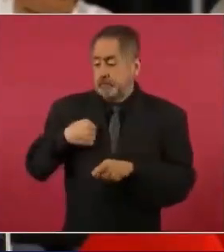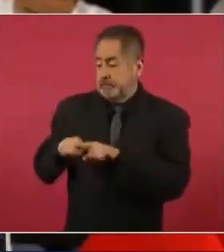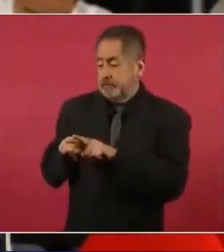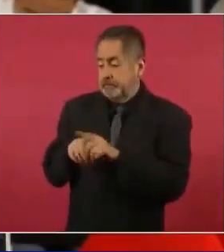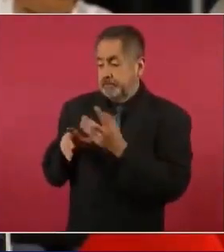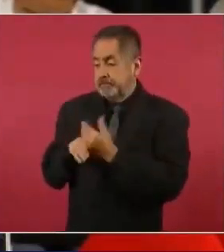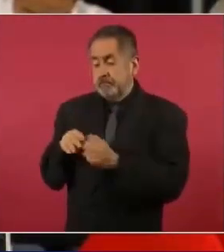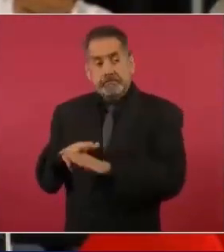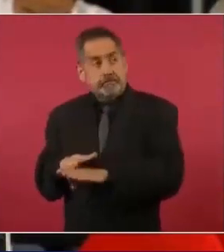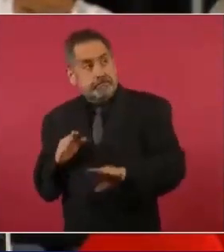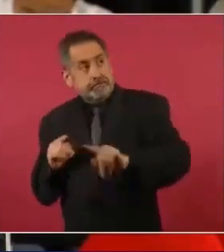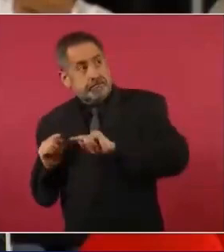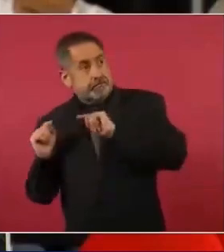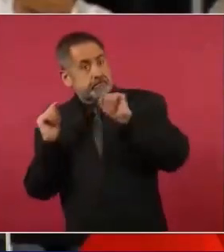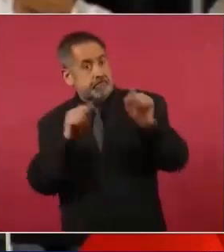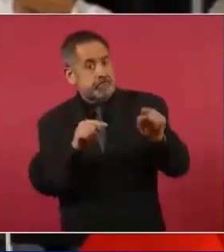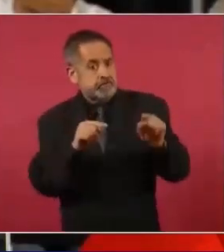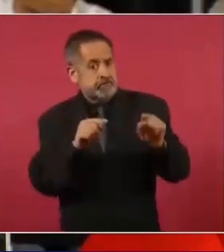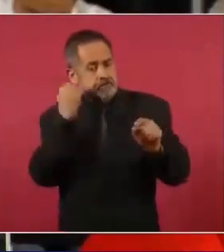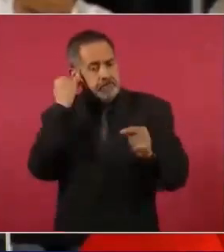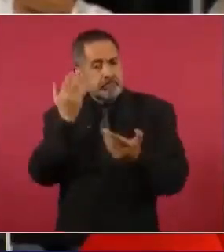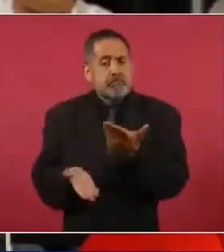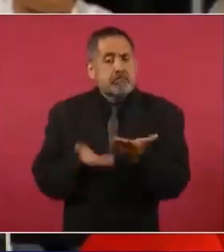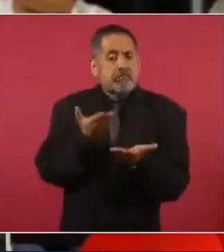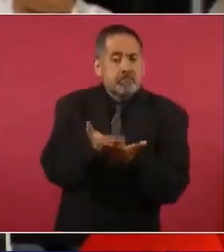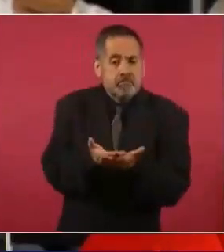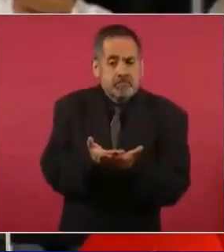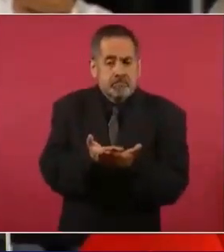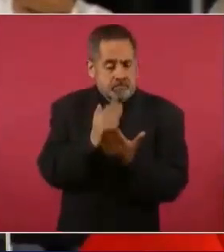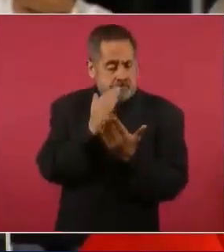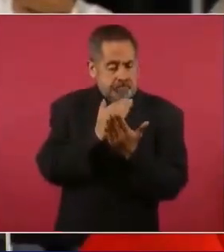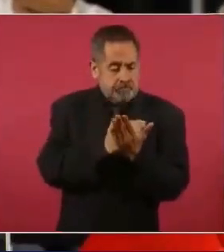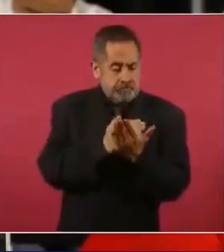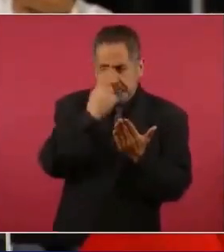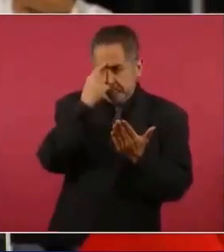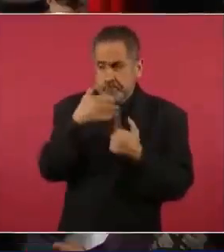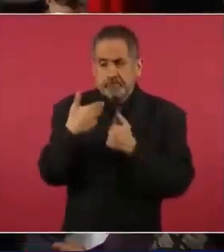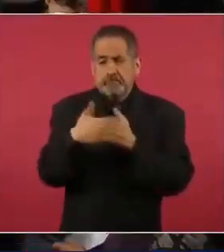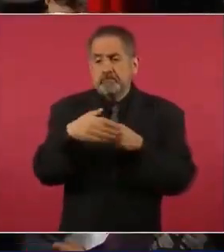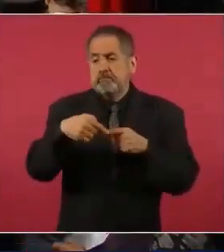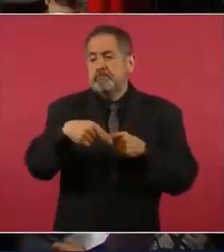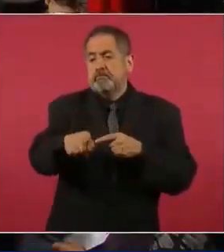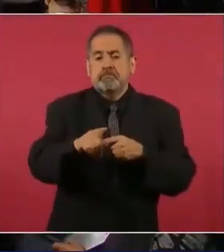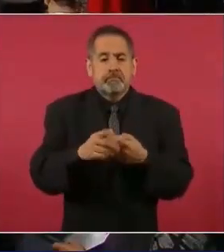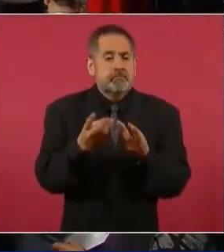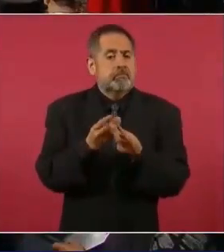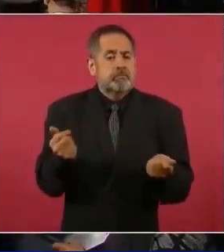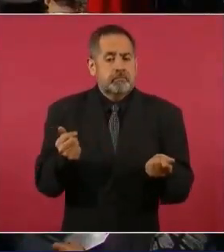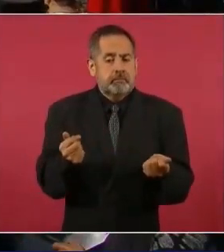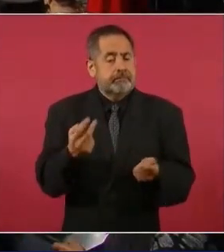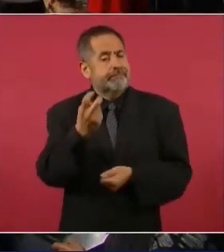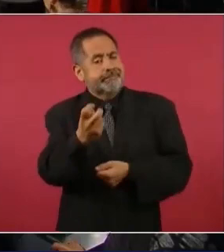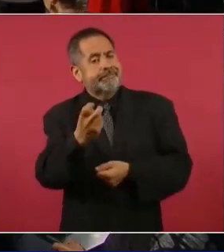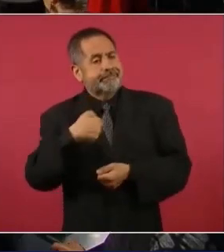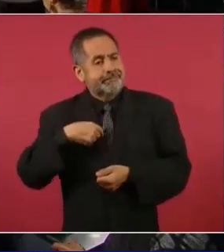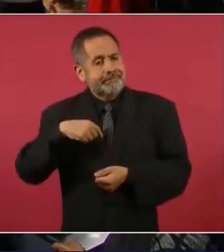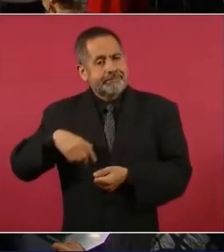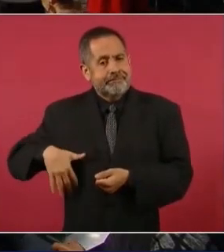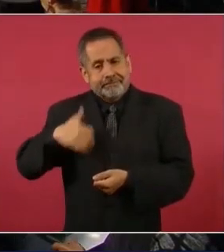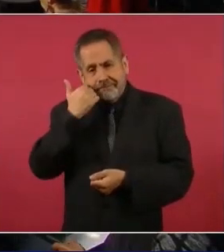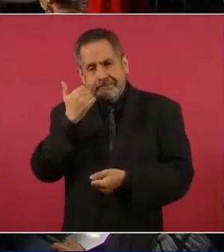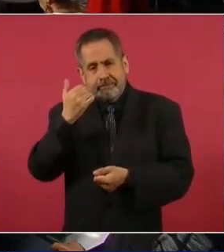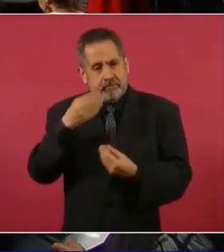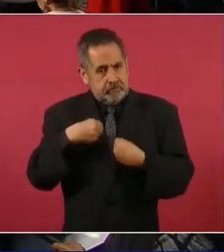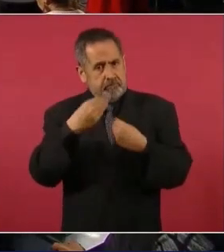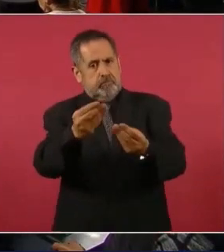migrantes también han propuesto soluciones, presidente, y eso es lo que a mí me interesa muchísimo que usted lo conozca,